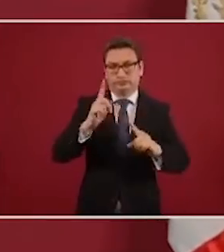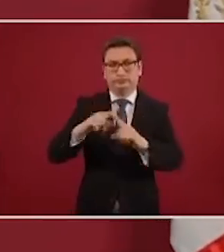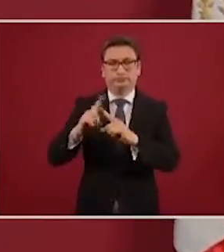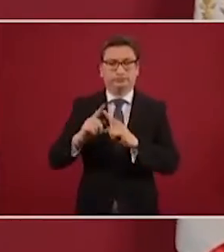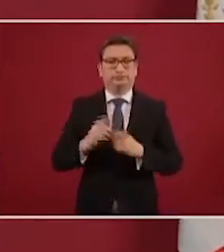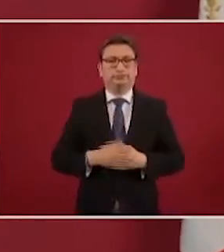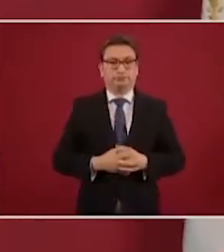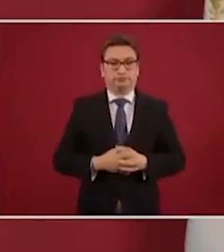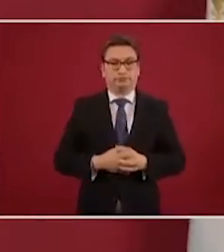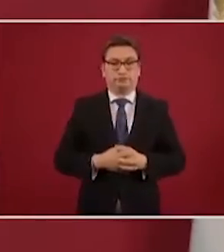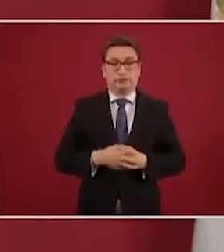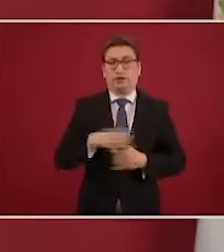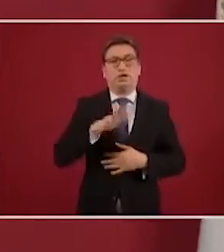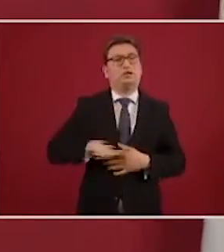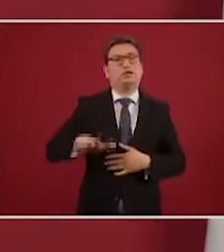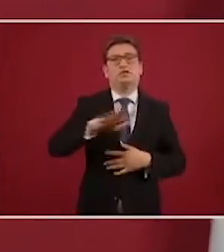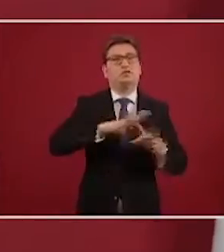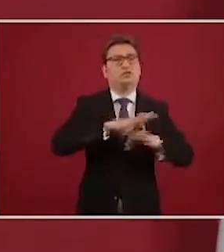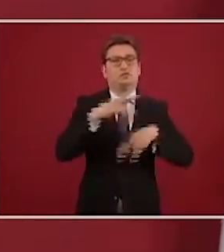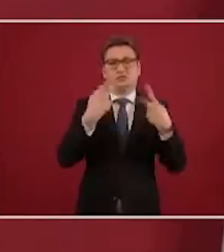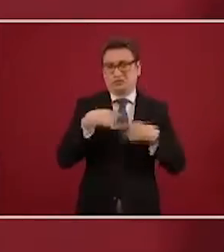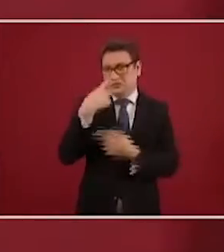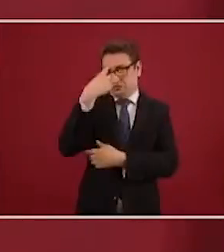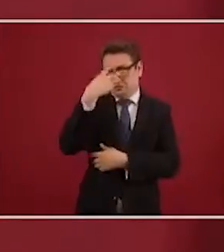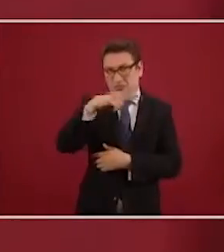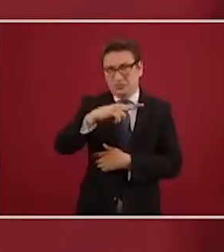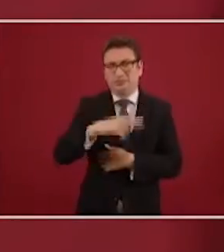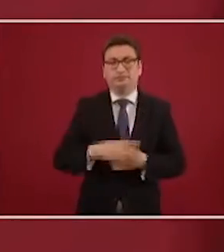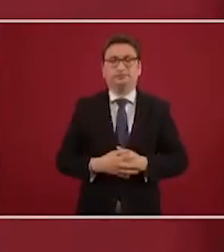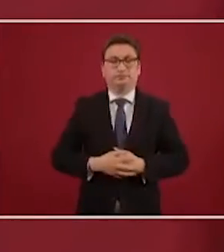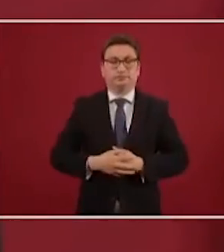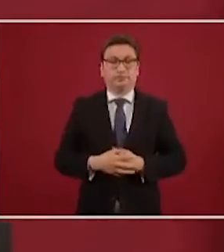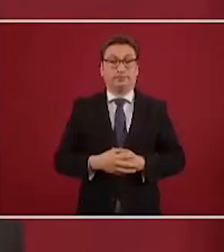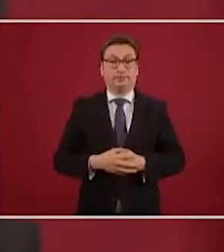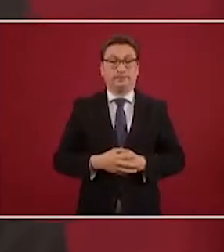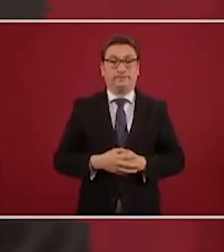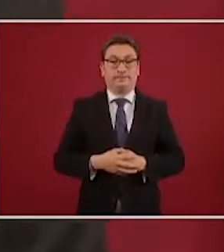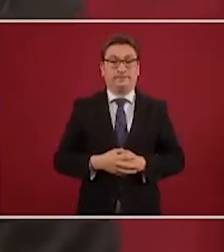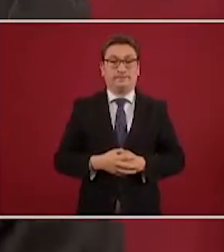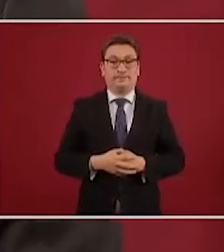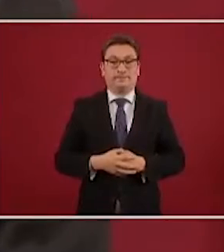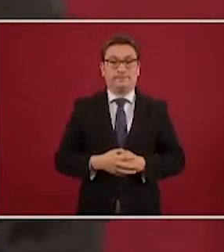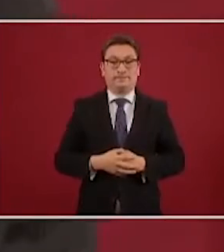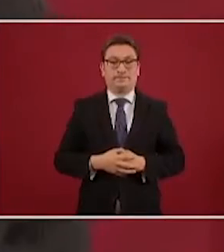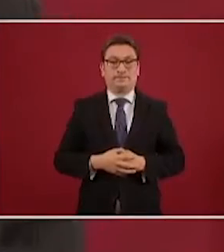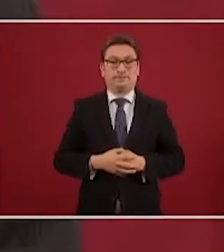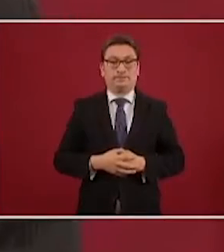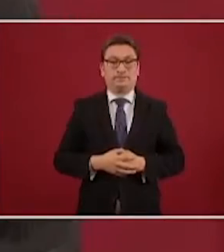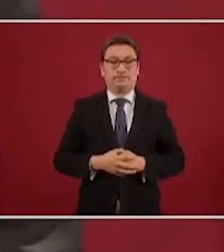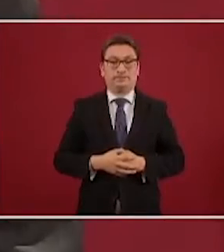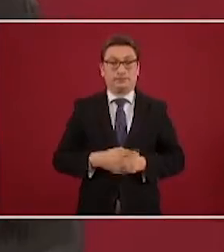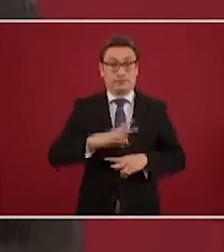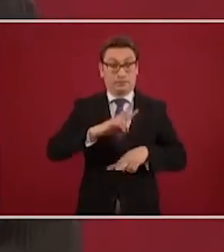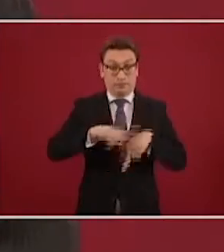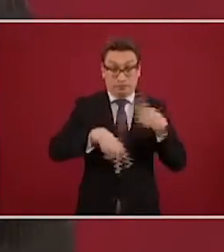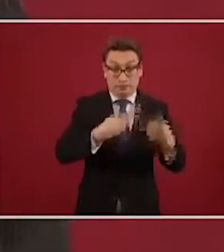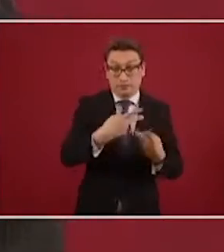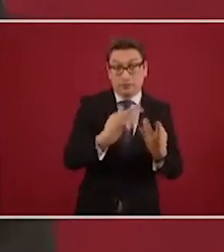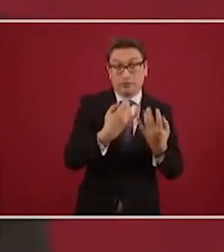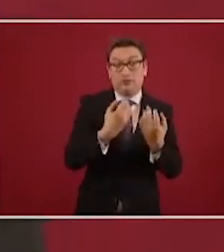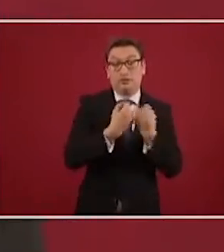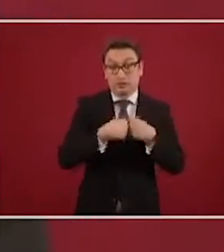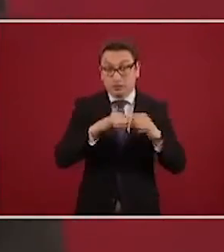Y en la población en general, en vez de ir al ISSSTE, al